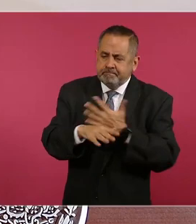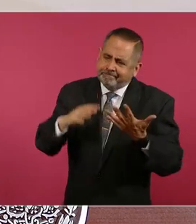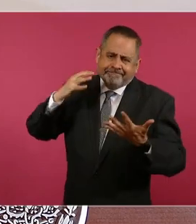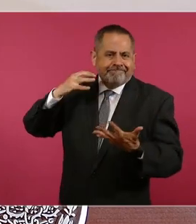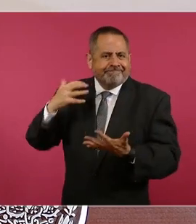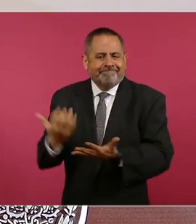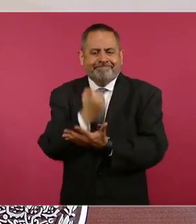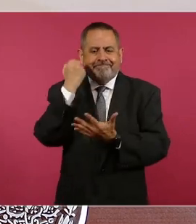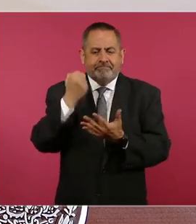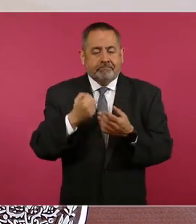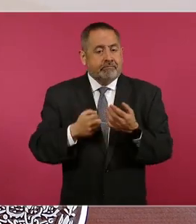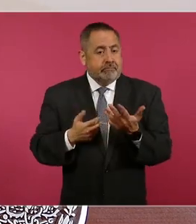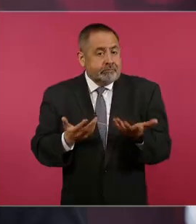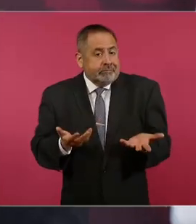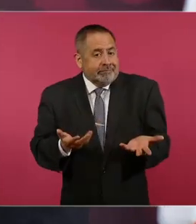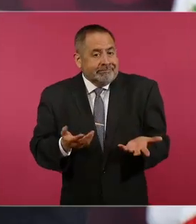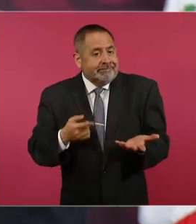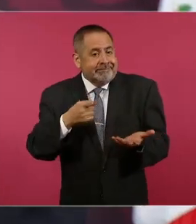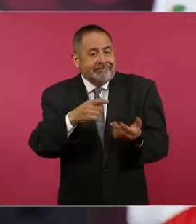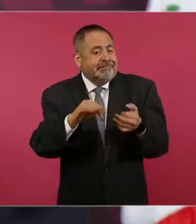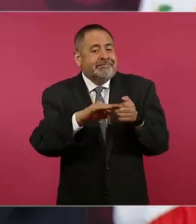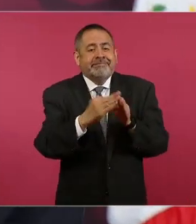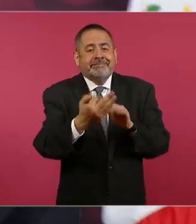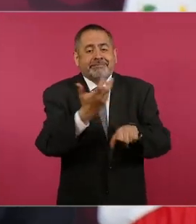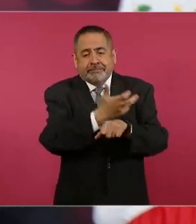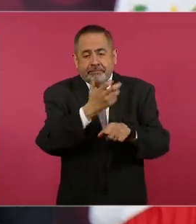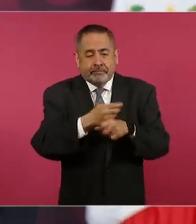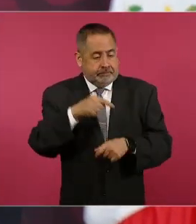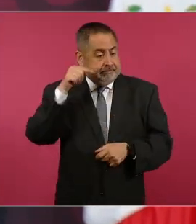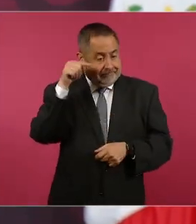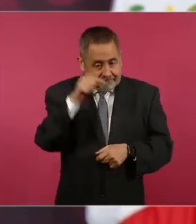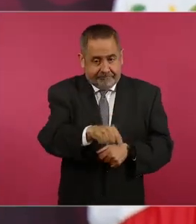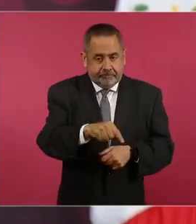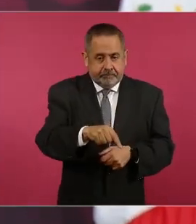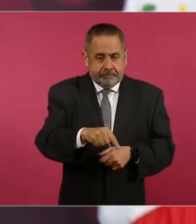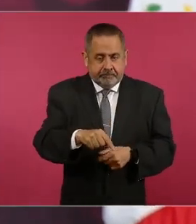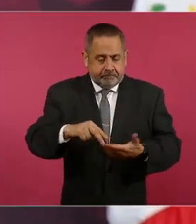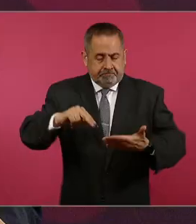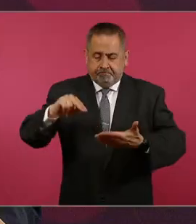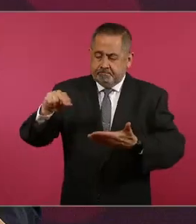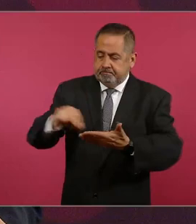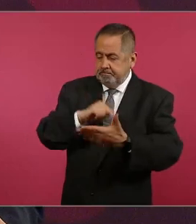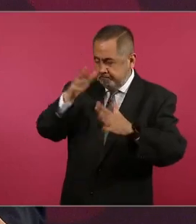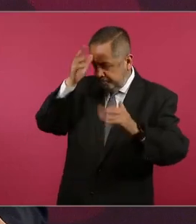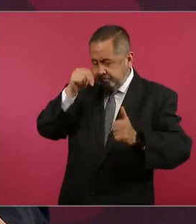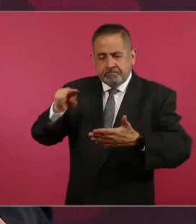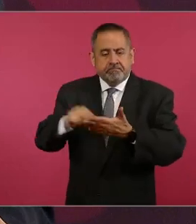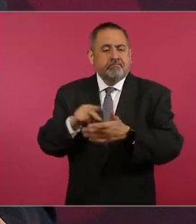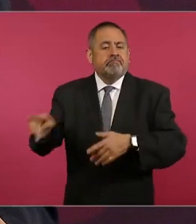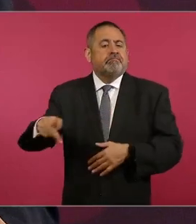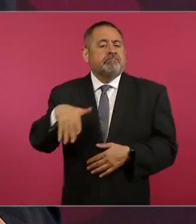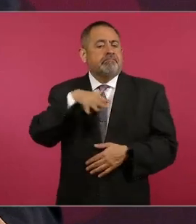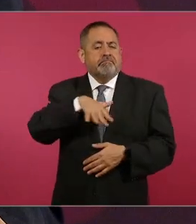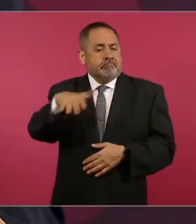y ahí se pacta la renuncia de Díaz,